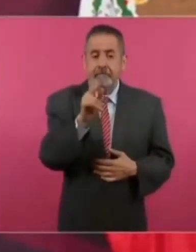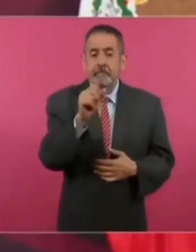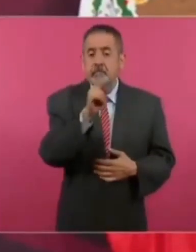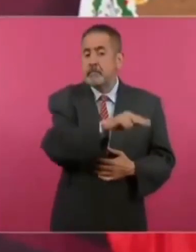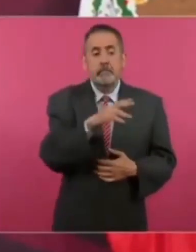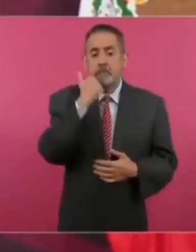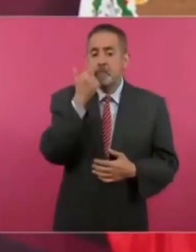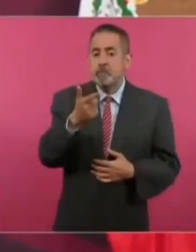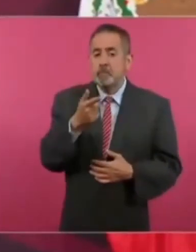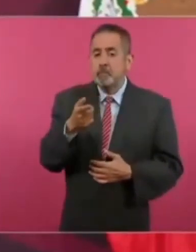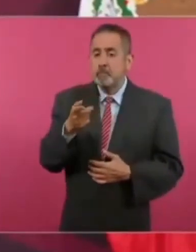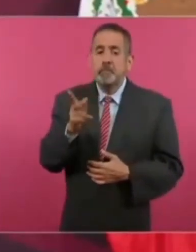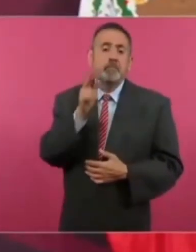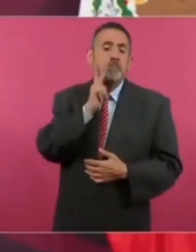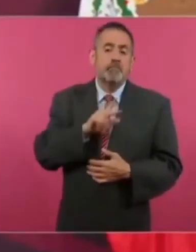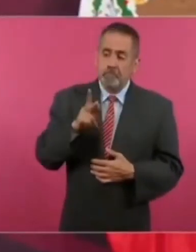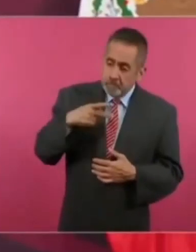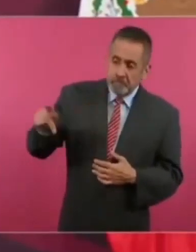y surgió el PAN